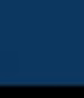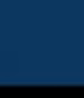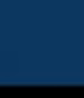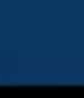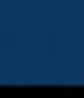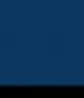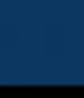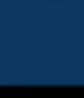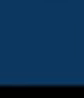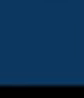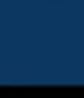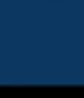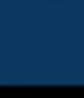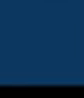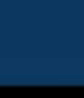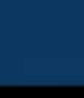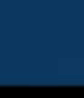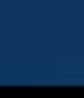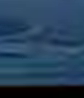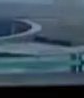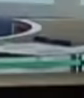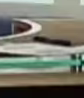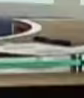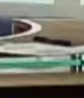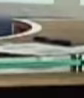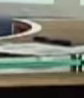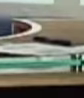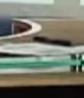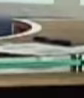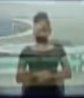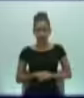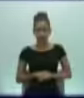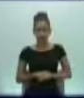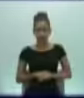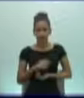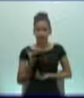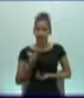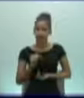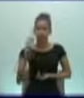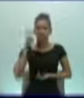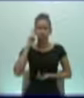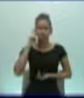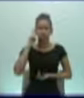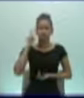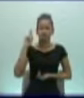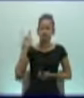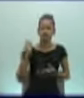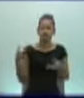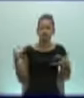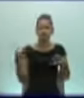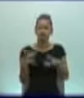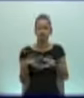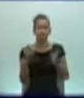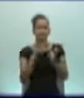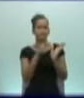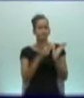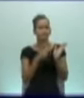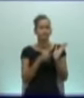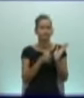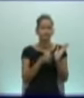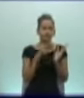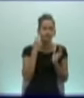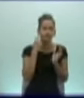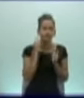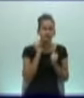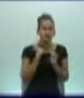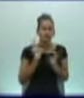Vamos entonces a recordar un grupo de elementos que hemos visto dentro de la misma clase y